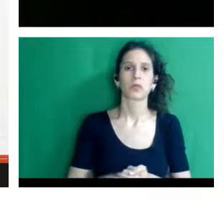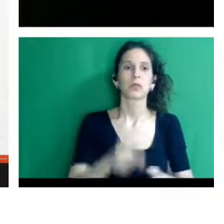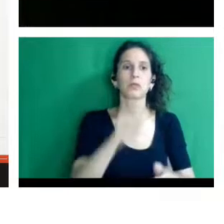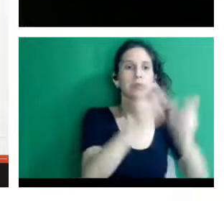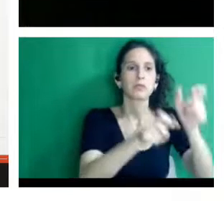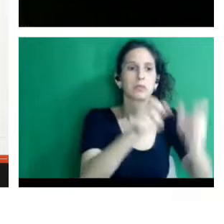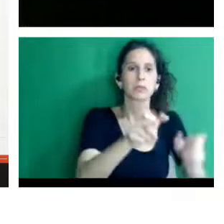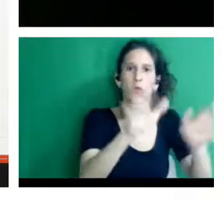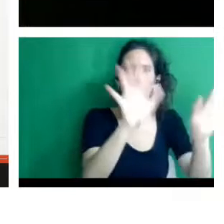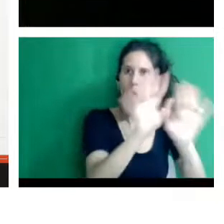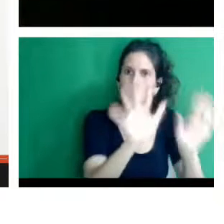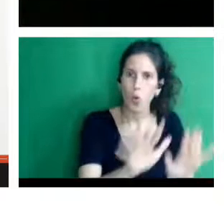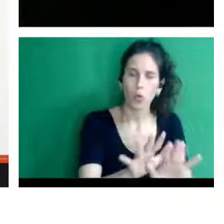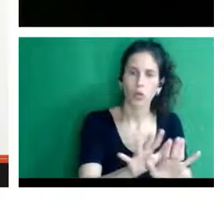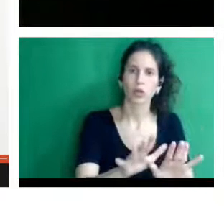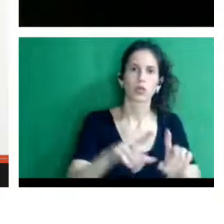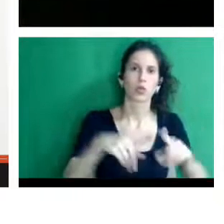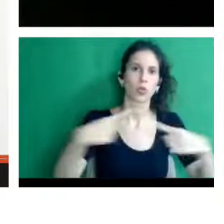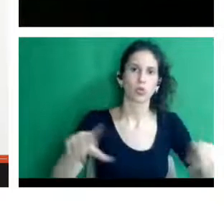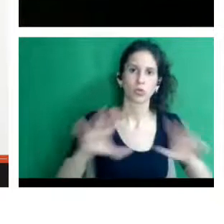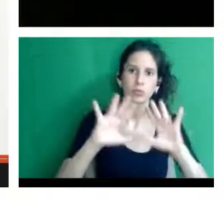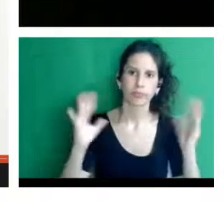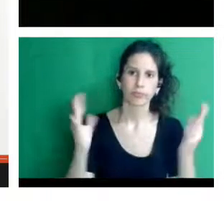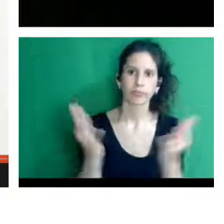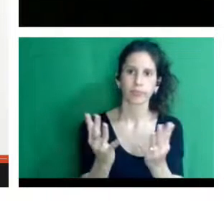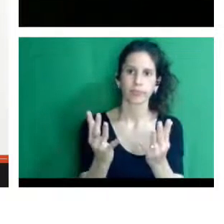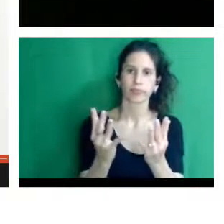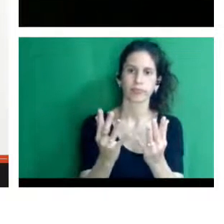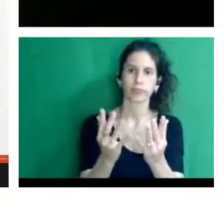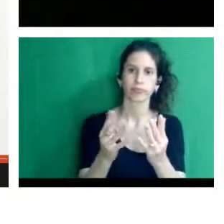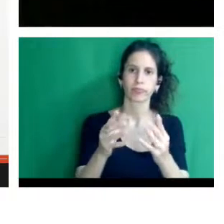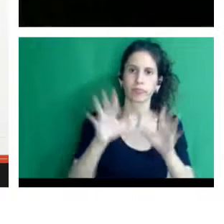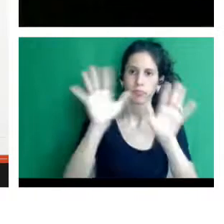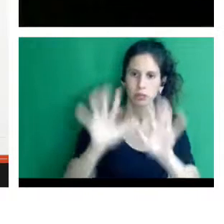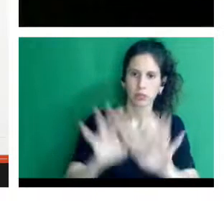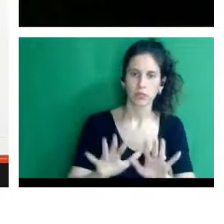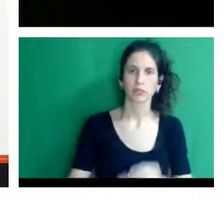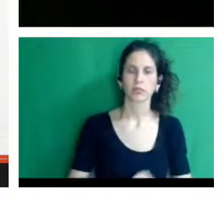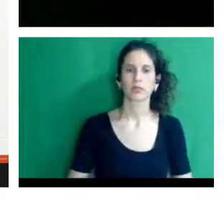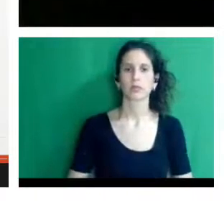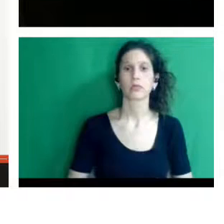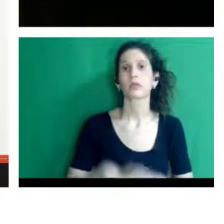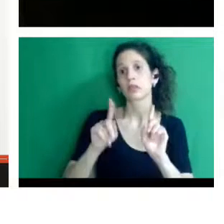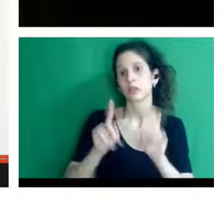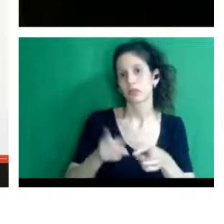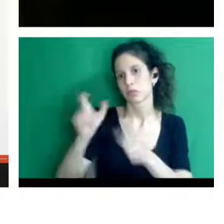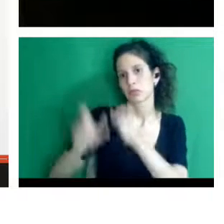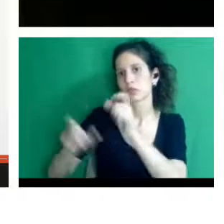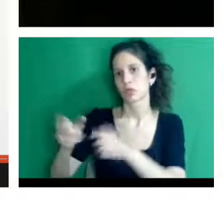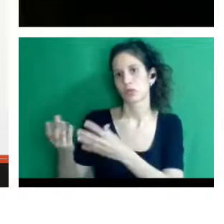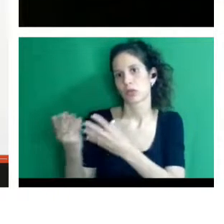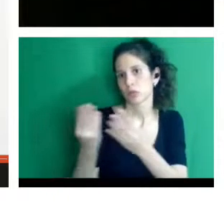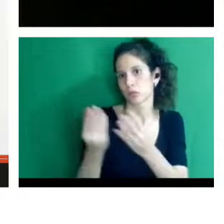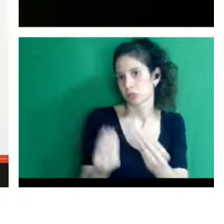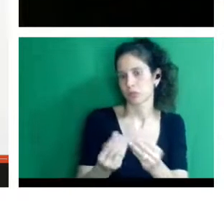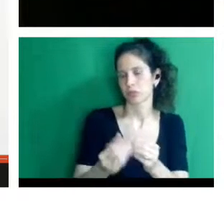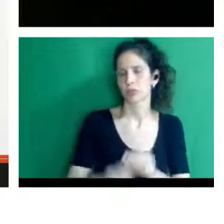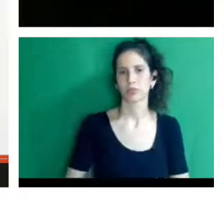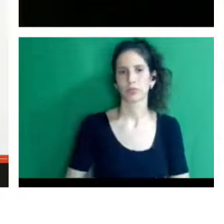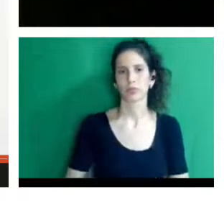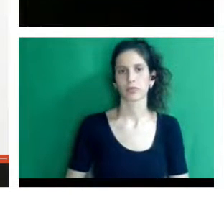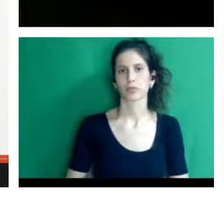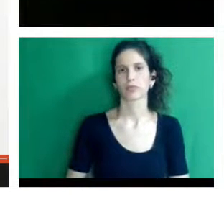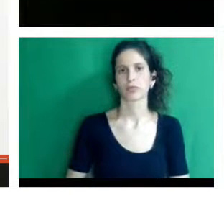los organismos municipales, regionales y estatales, y los voluntarios. Dentro de la planeación de los